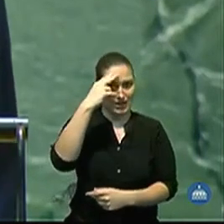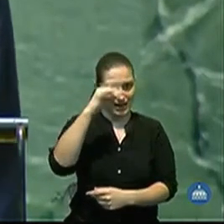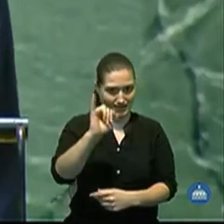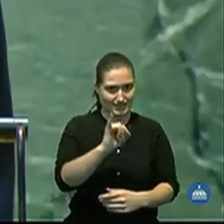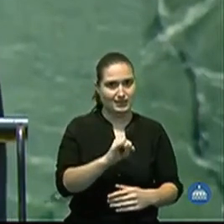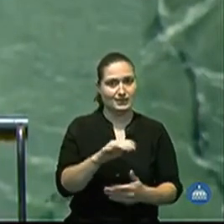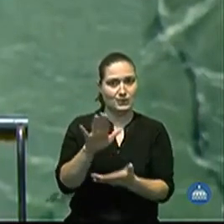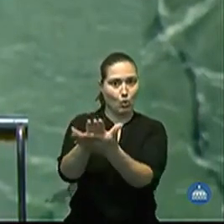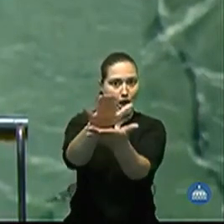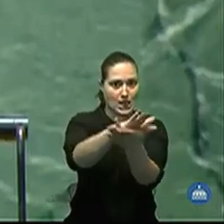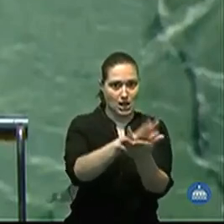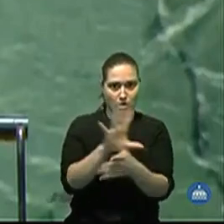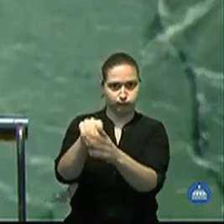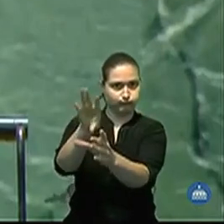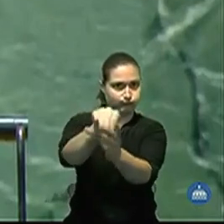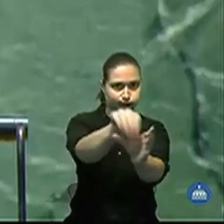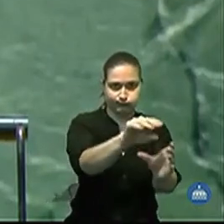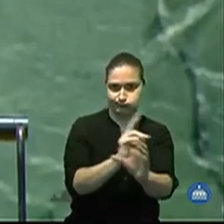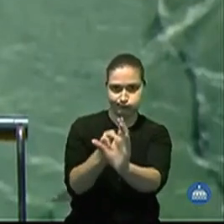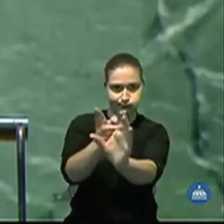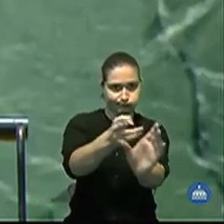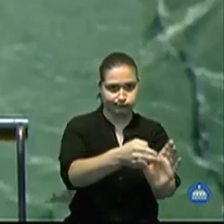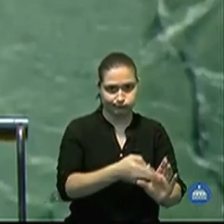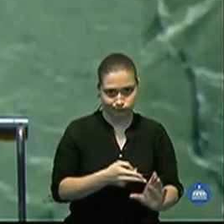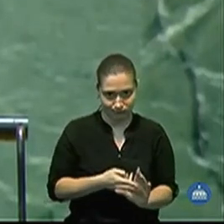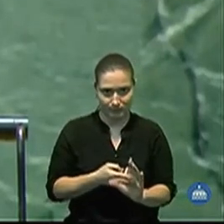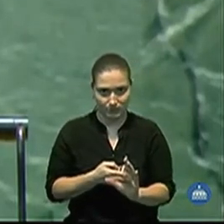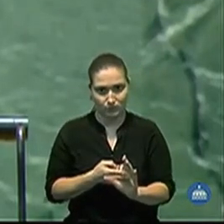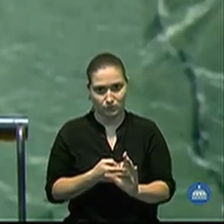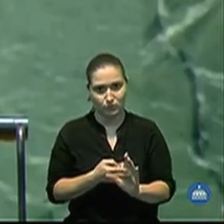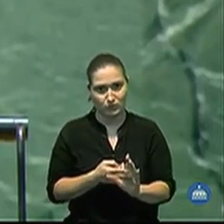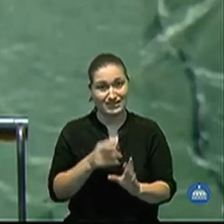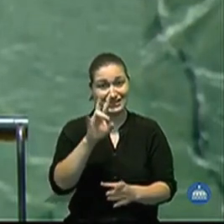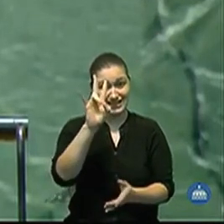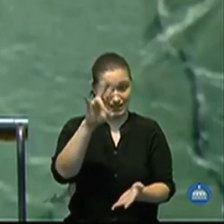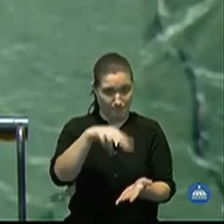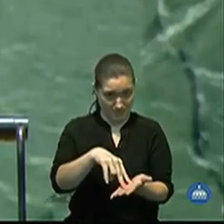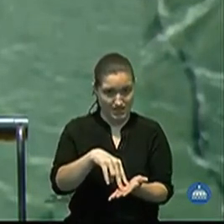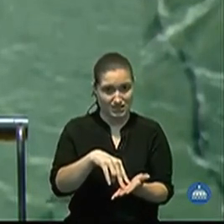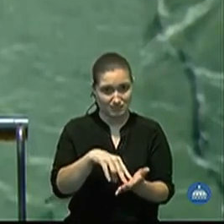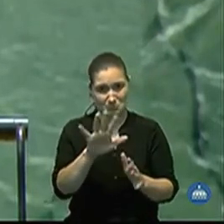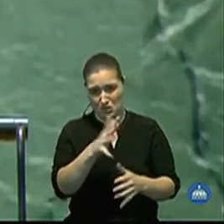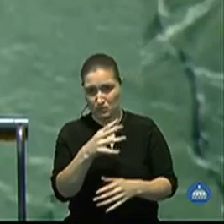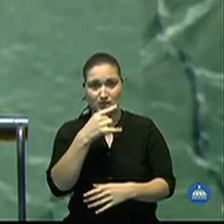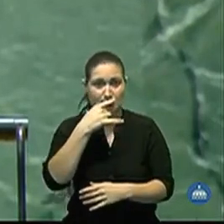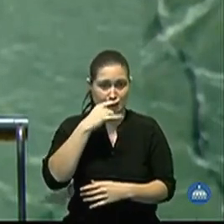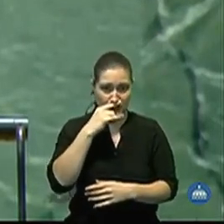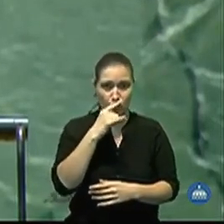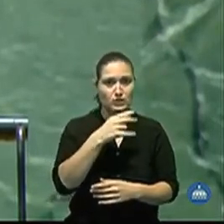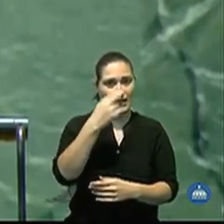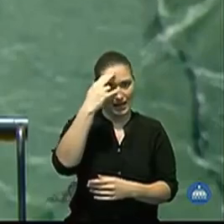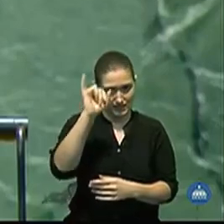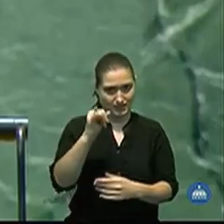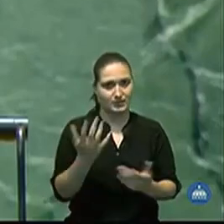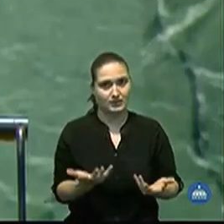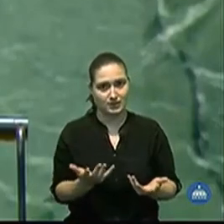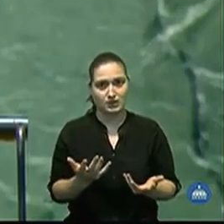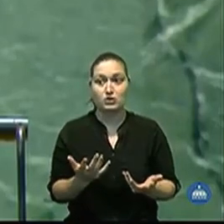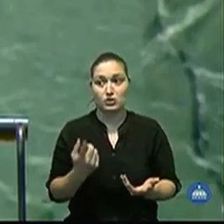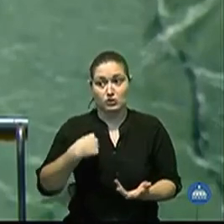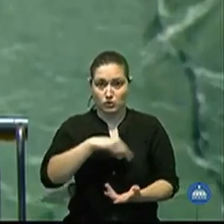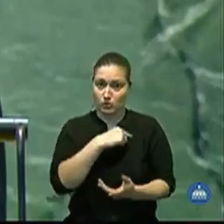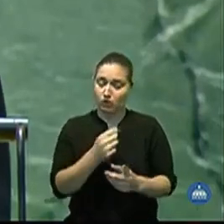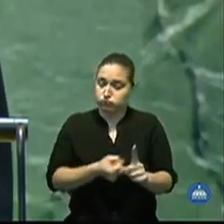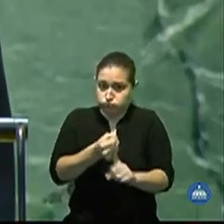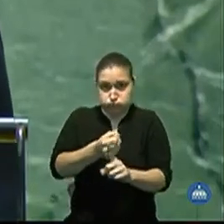estima que más de 147.000 son de origen haitiano. Estos datos reflejan la gran carga económica y